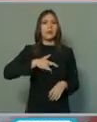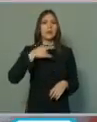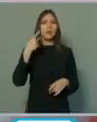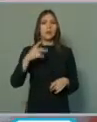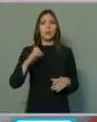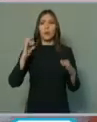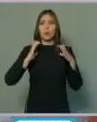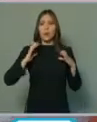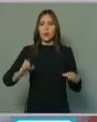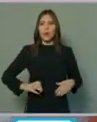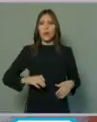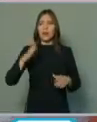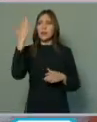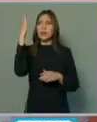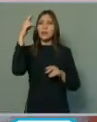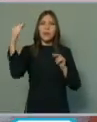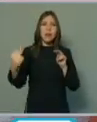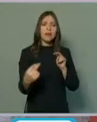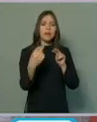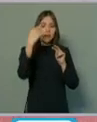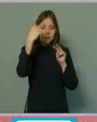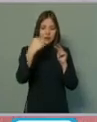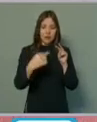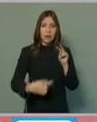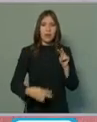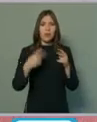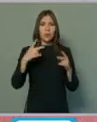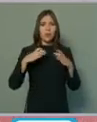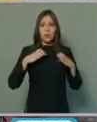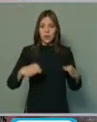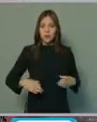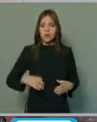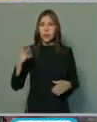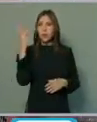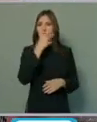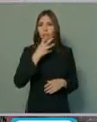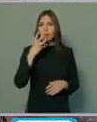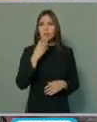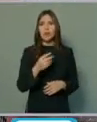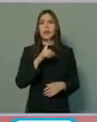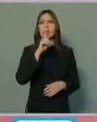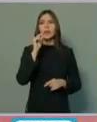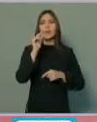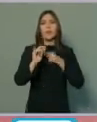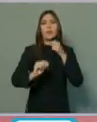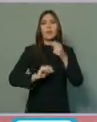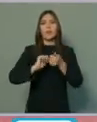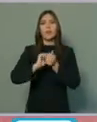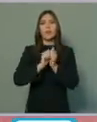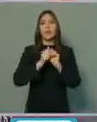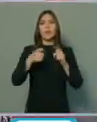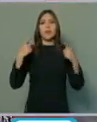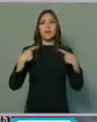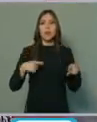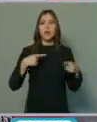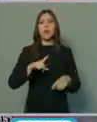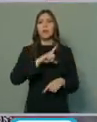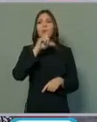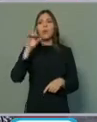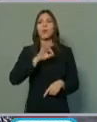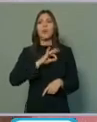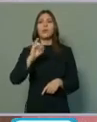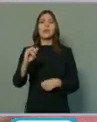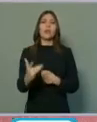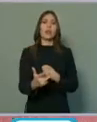cuerpo, mírate al espejo y date cuenta de que su belleza es perfecta. Entonces, de esa manera tú vas a permitir que la persona te toque.